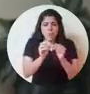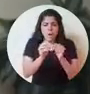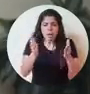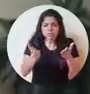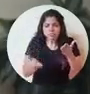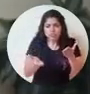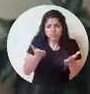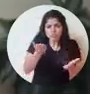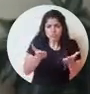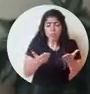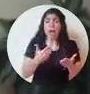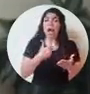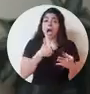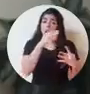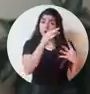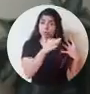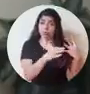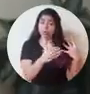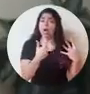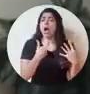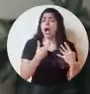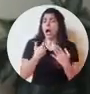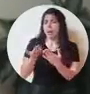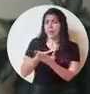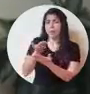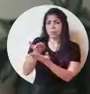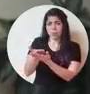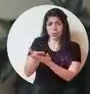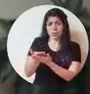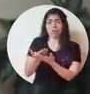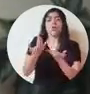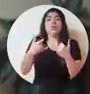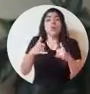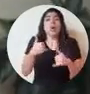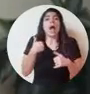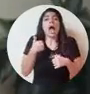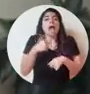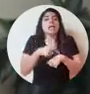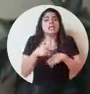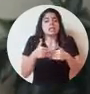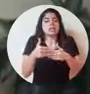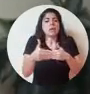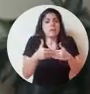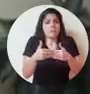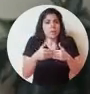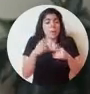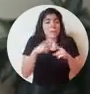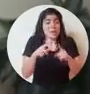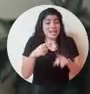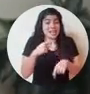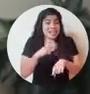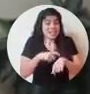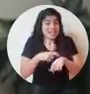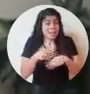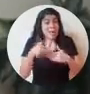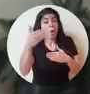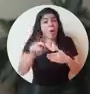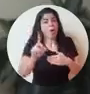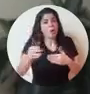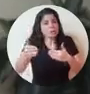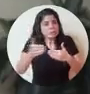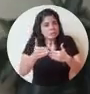hay opciones y propuestas y aún hay tiempo para hacerlo pero ese tiempo no es